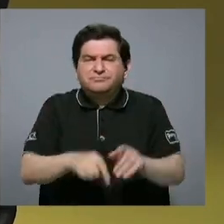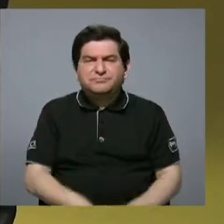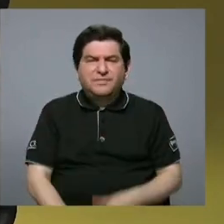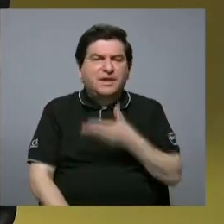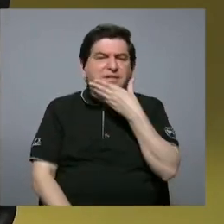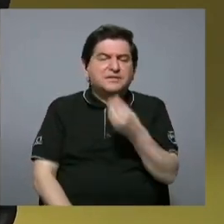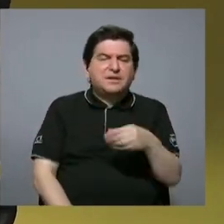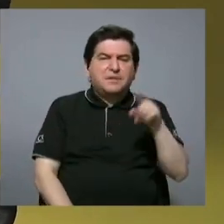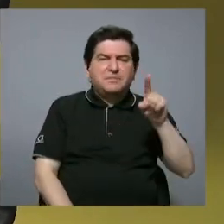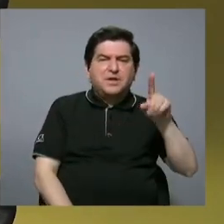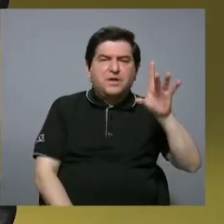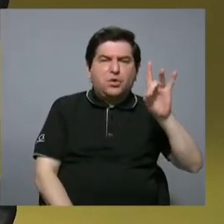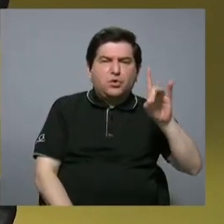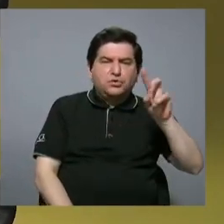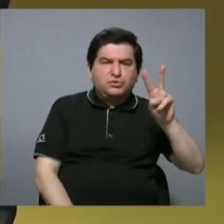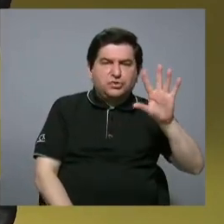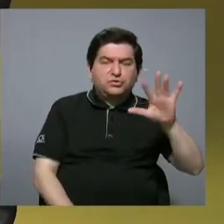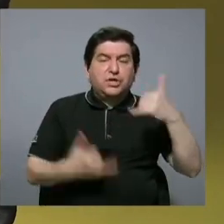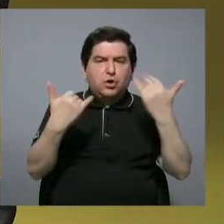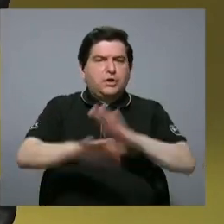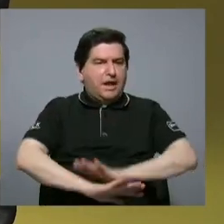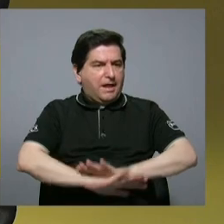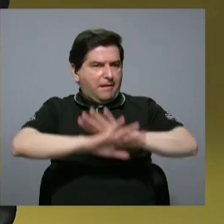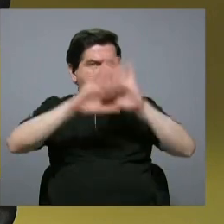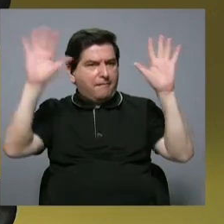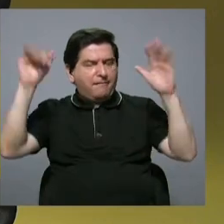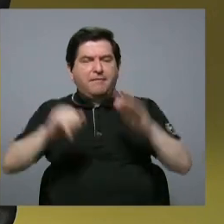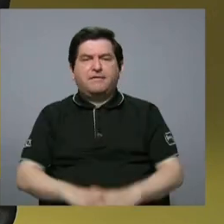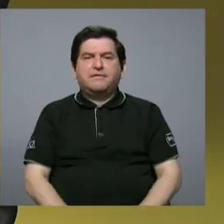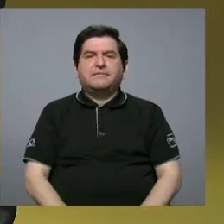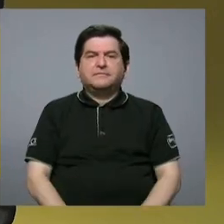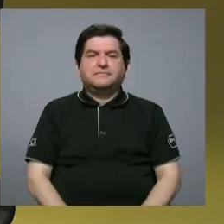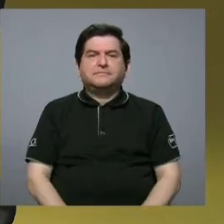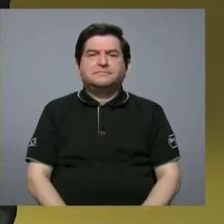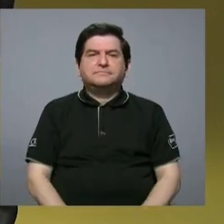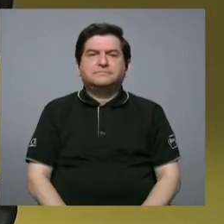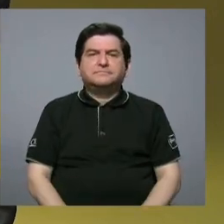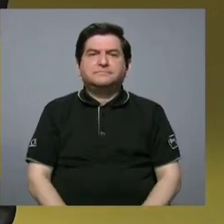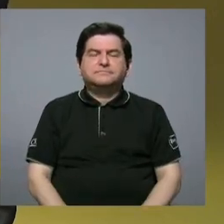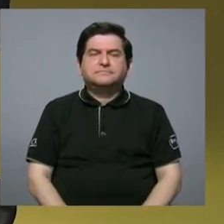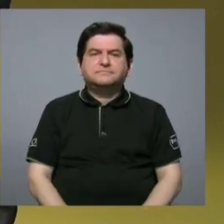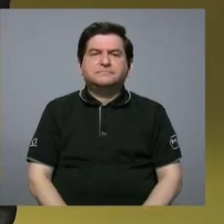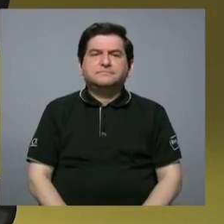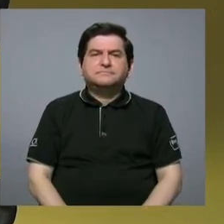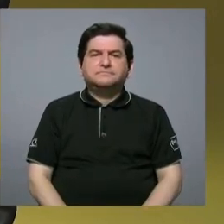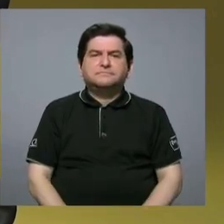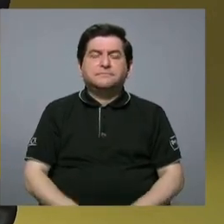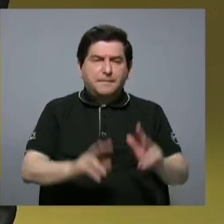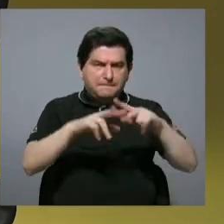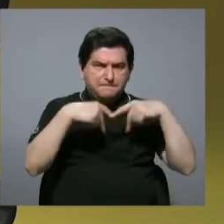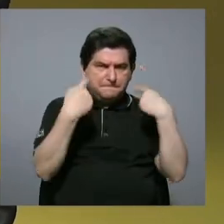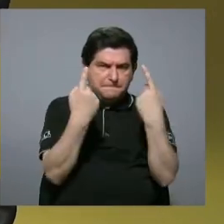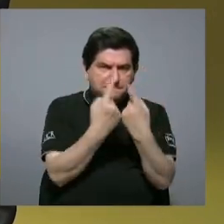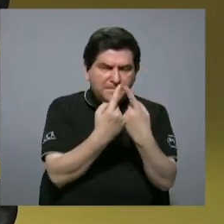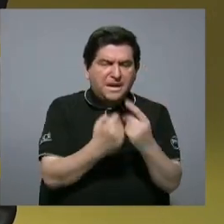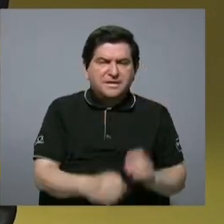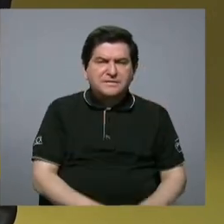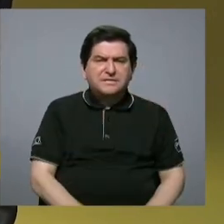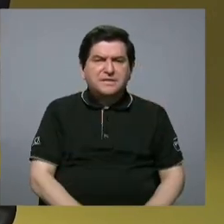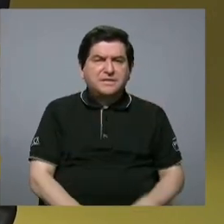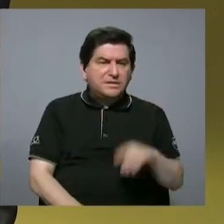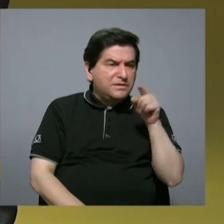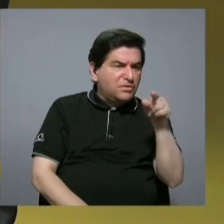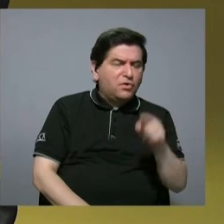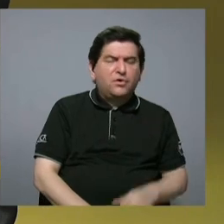de 1825 ya queda claro que tienen los del partido que obedecer a las